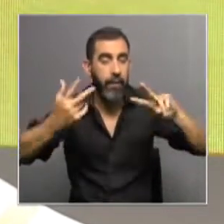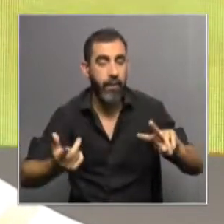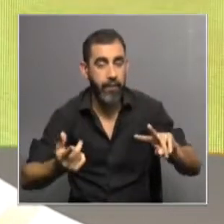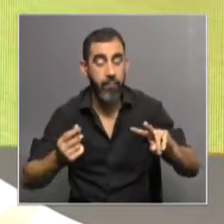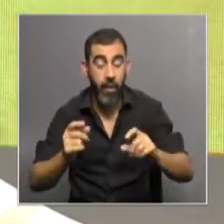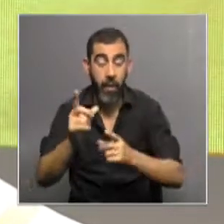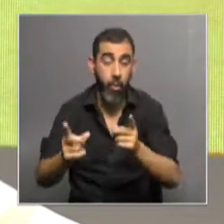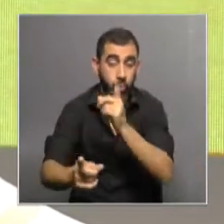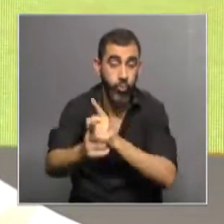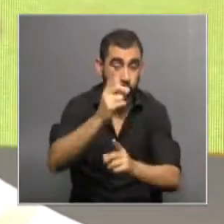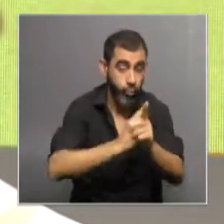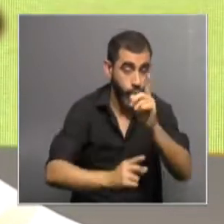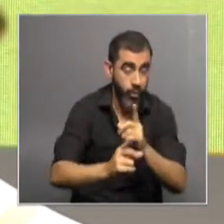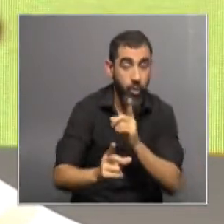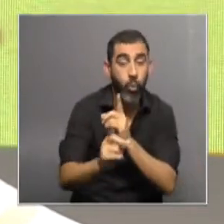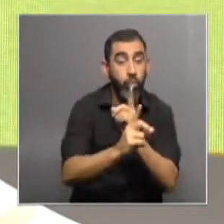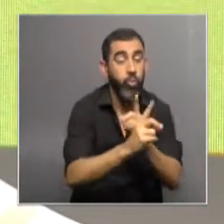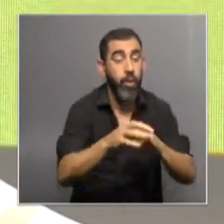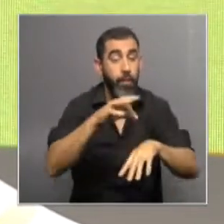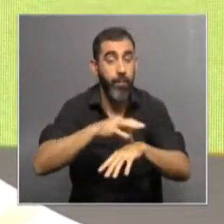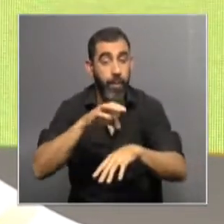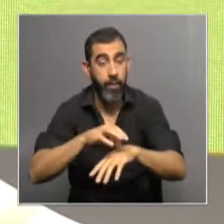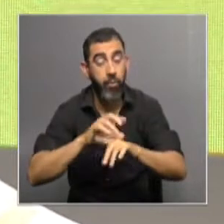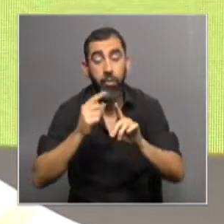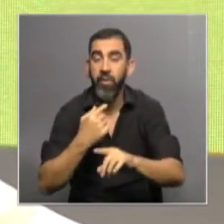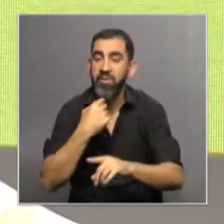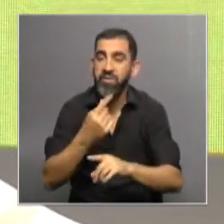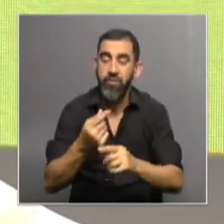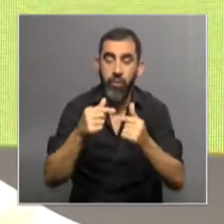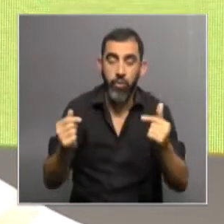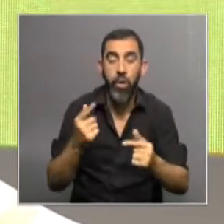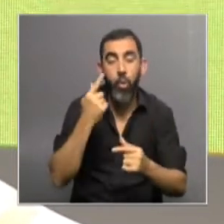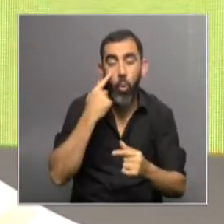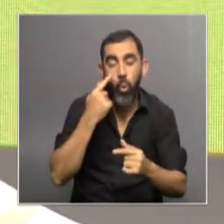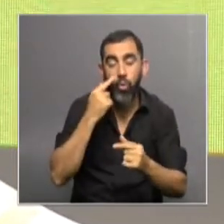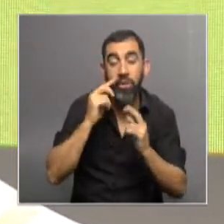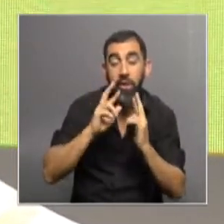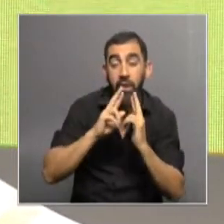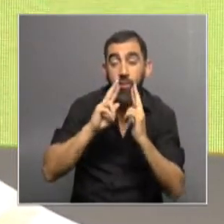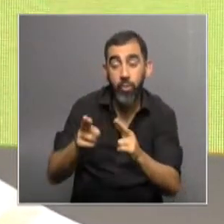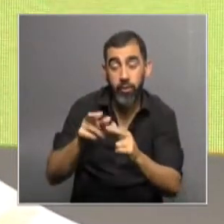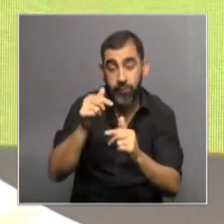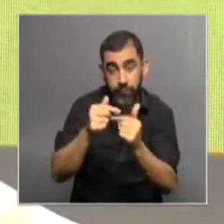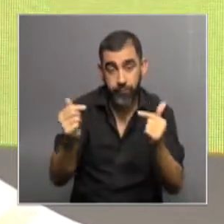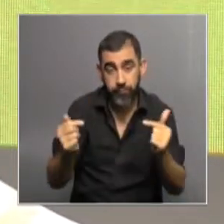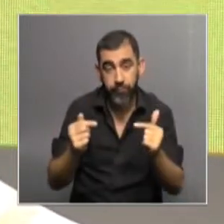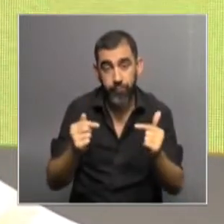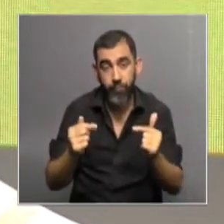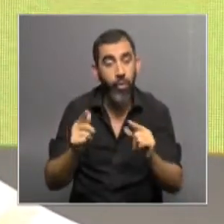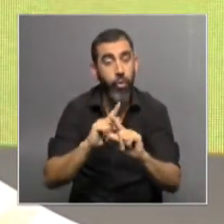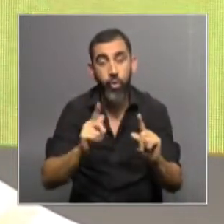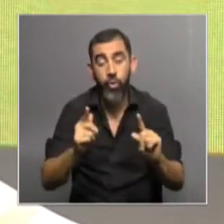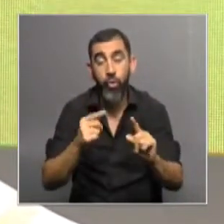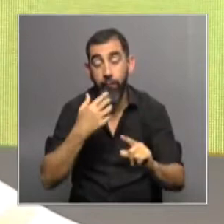alcance del usuario en la consulta médica y también como un dato útil porque conocer esas predisposiciones por ejemplo no es una